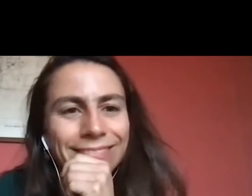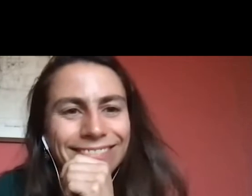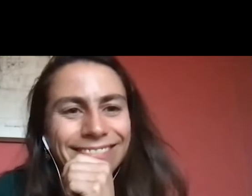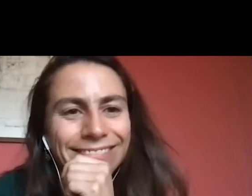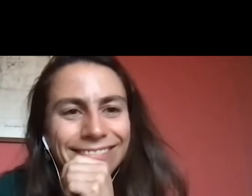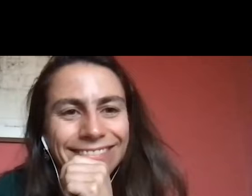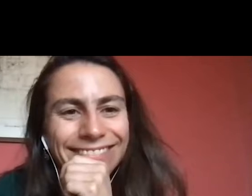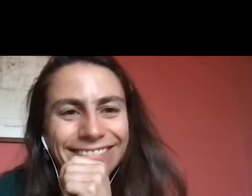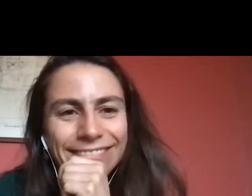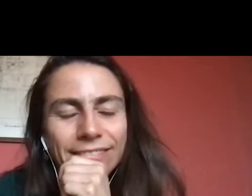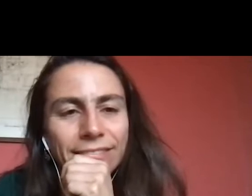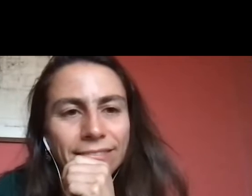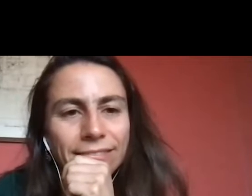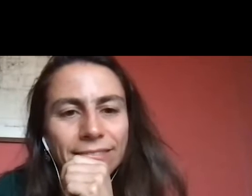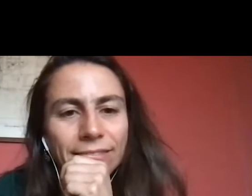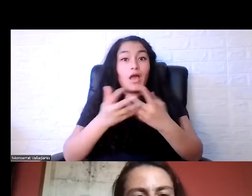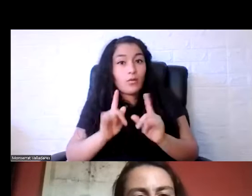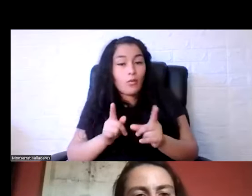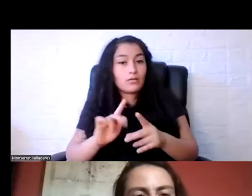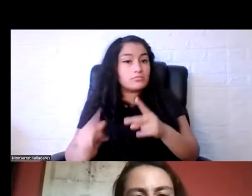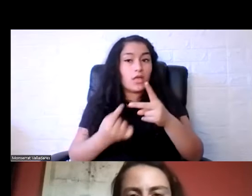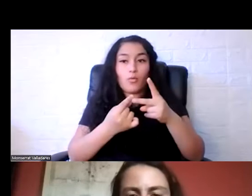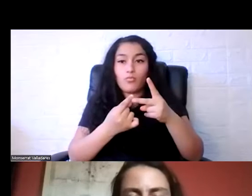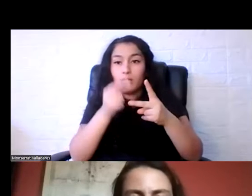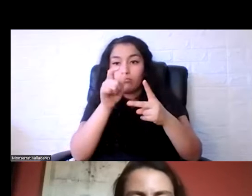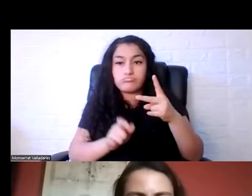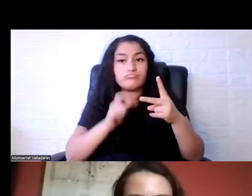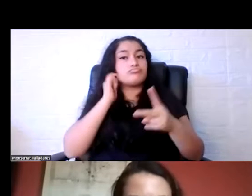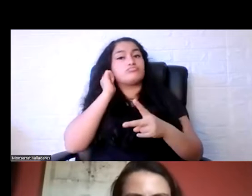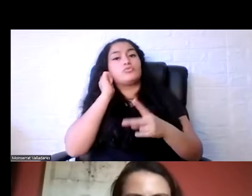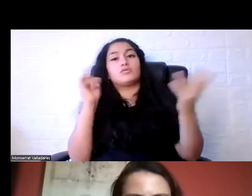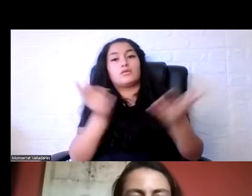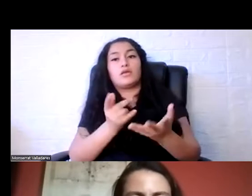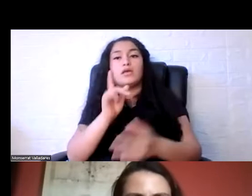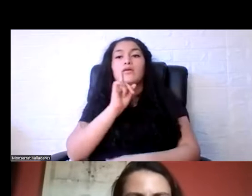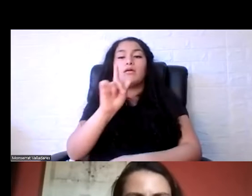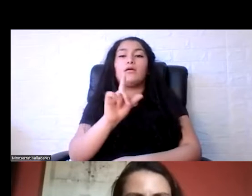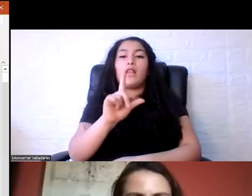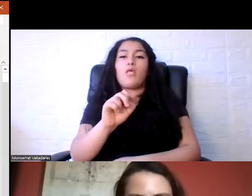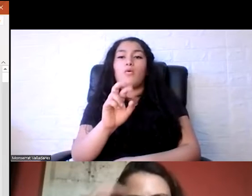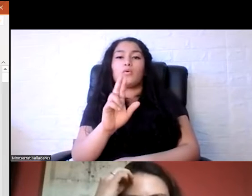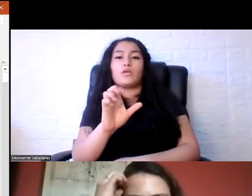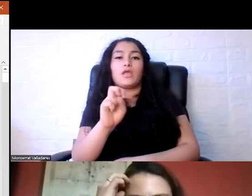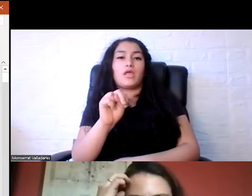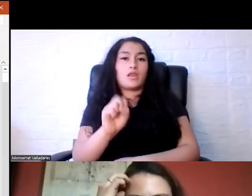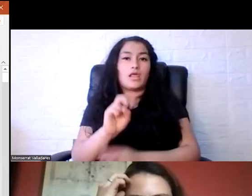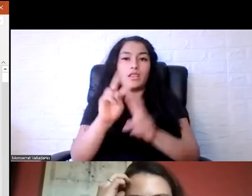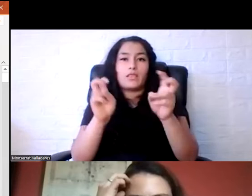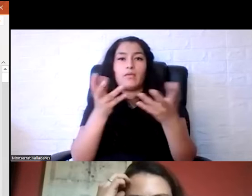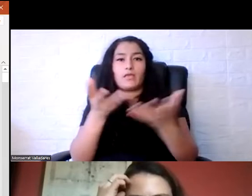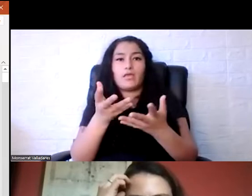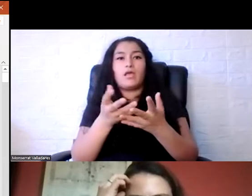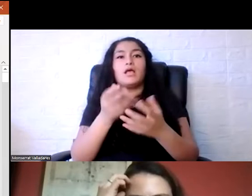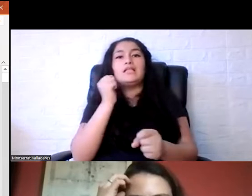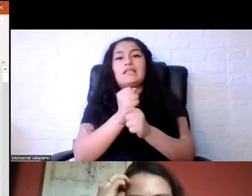interesante. Ahora vamos a nuestra segunda presentación, que es de Lorena, y el título es Trabajos peligrosos, ¿dónde está